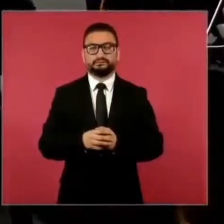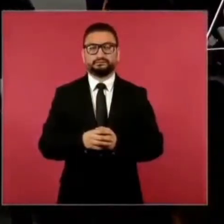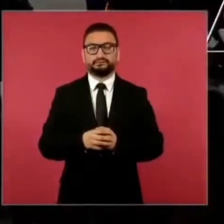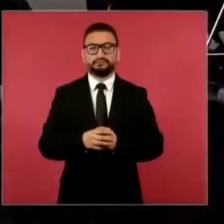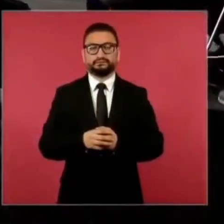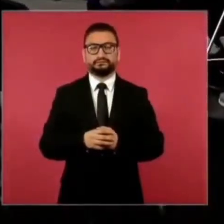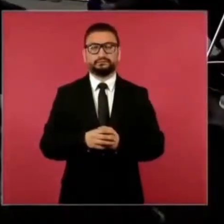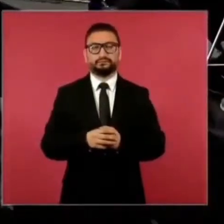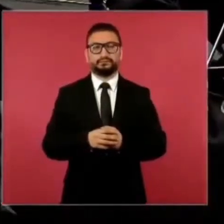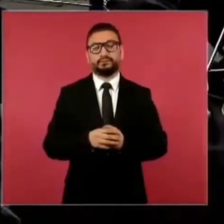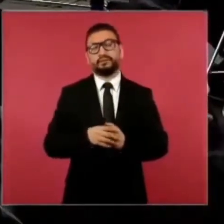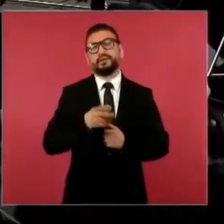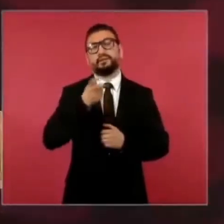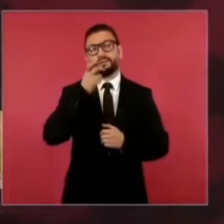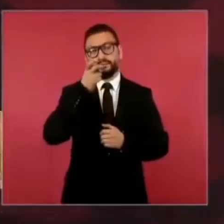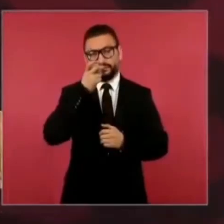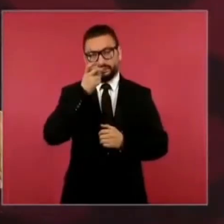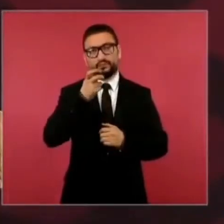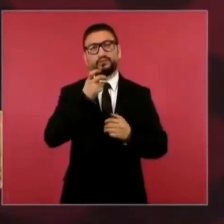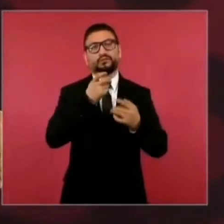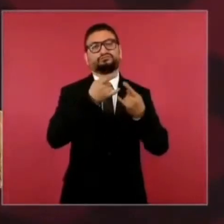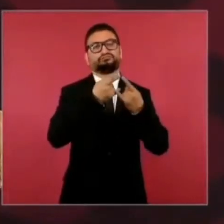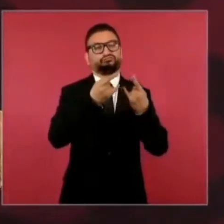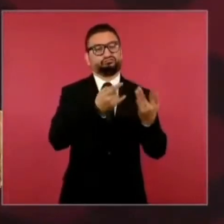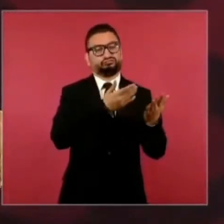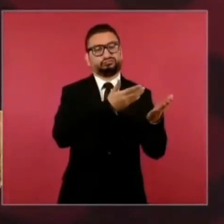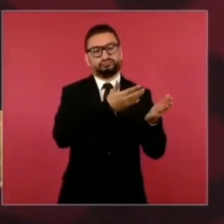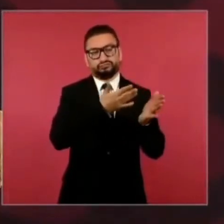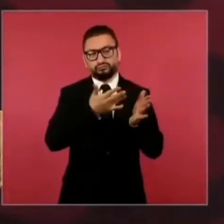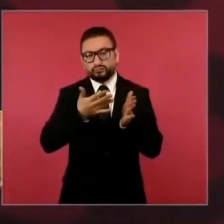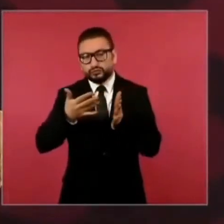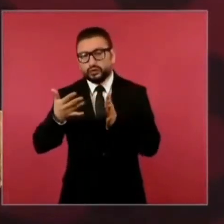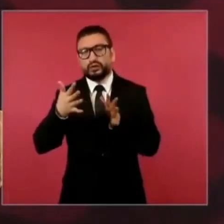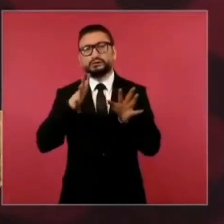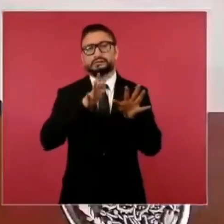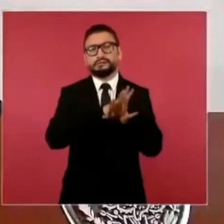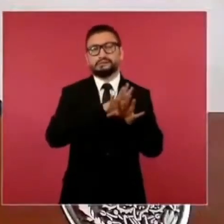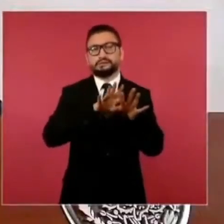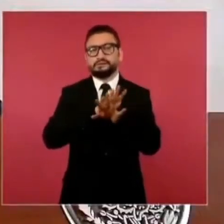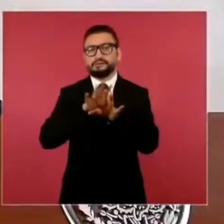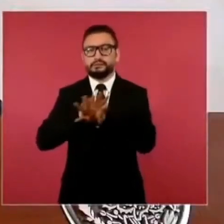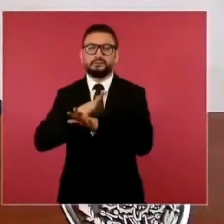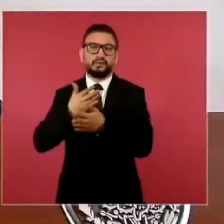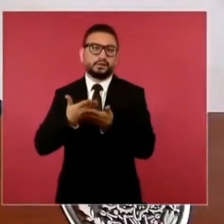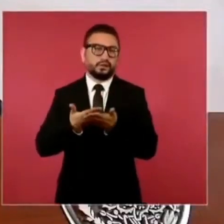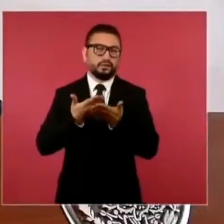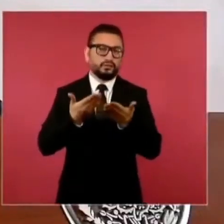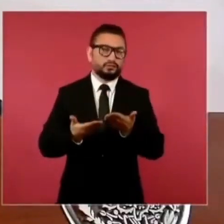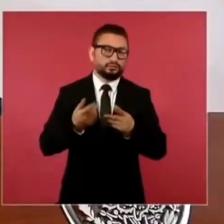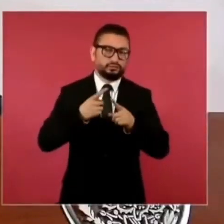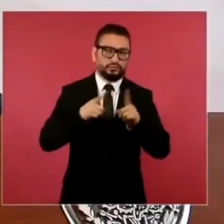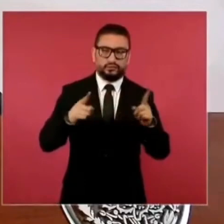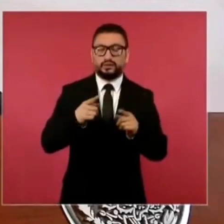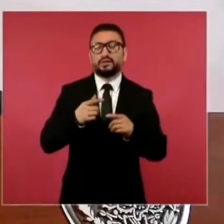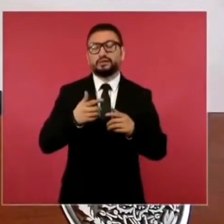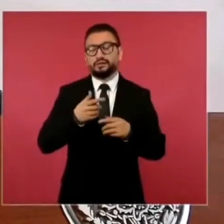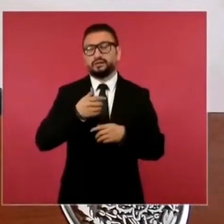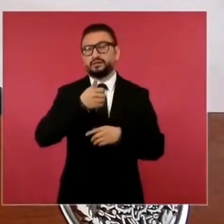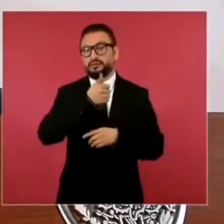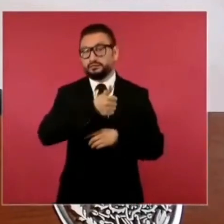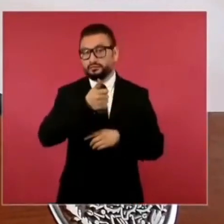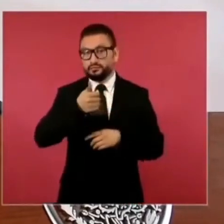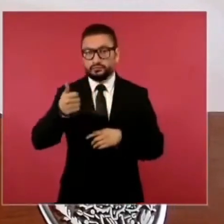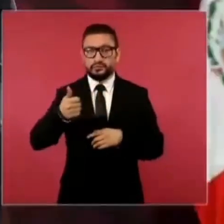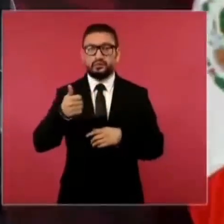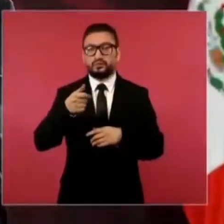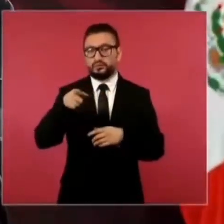Todo eso, pues, es lo que ha ido cambiando. Ahora tiene su función